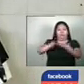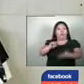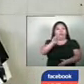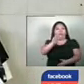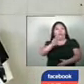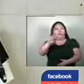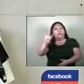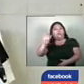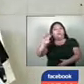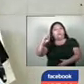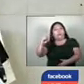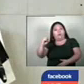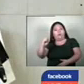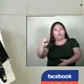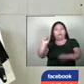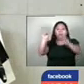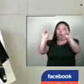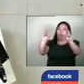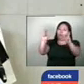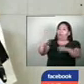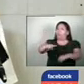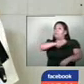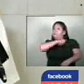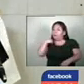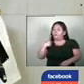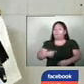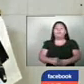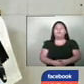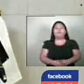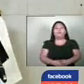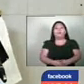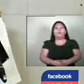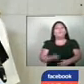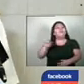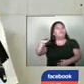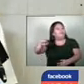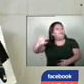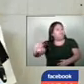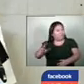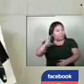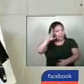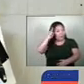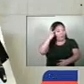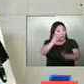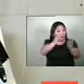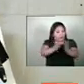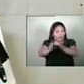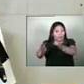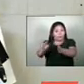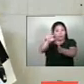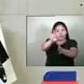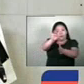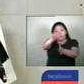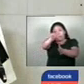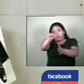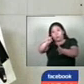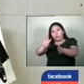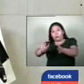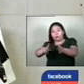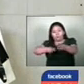homicidios menos, valga la redundancia. Eso quiere decir que la fase 4 del Plan Control Territorial